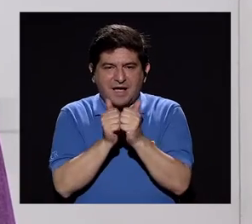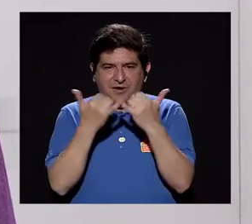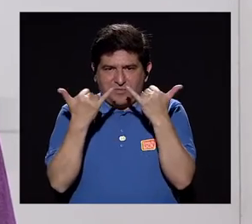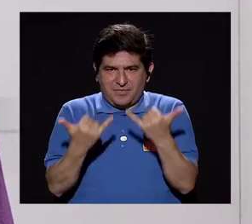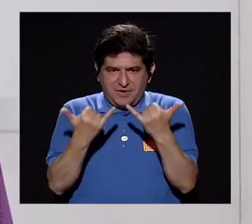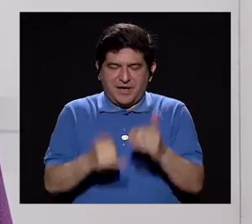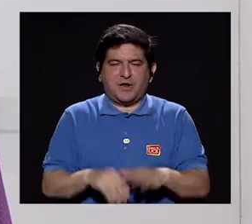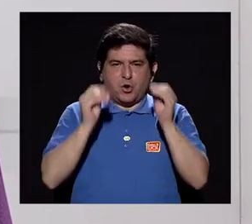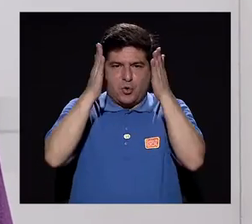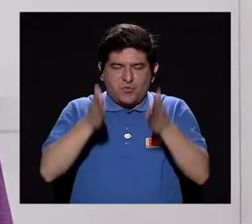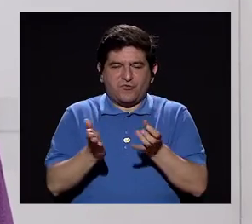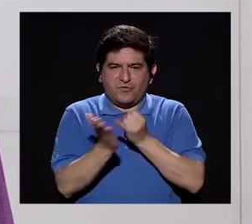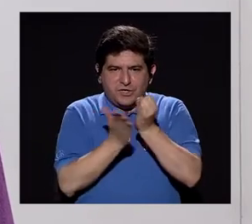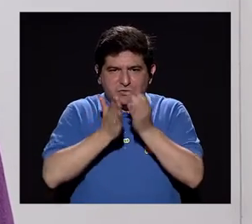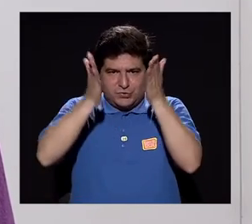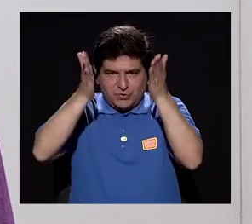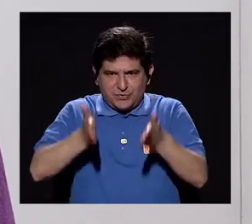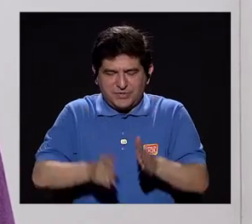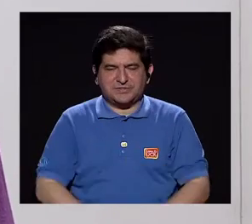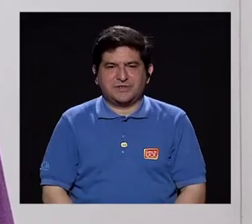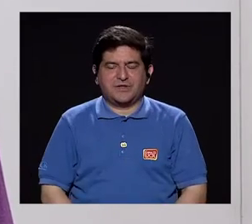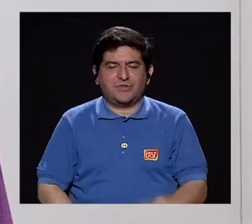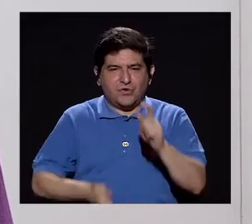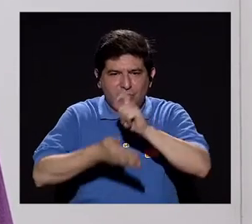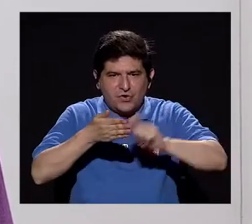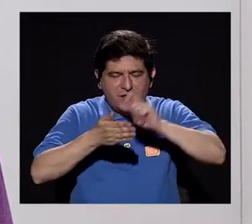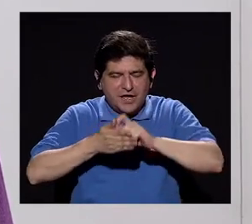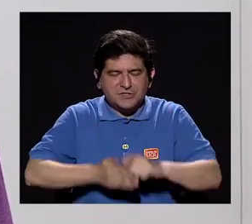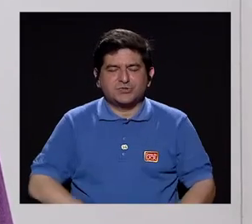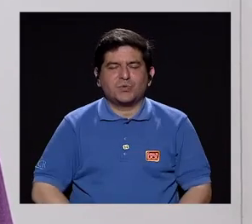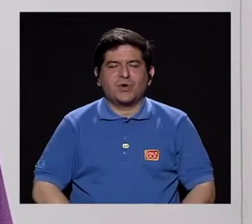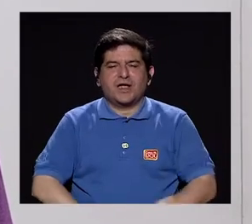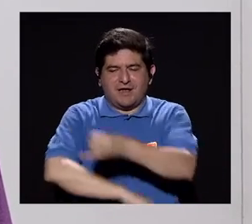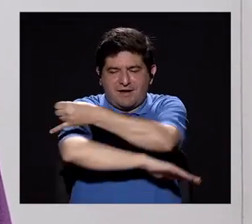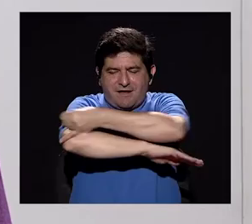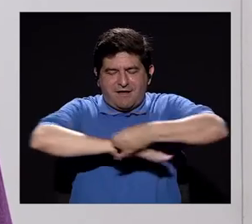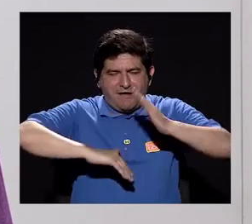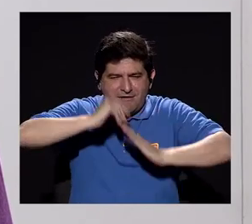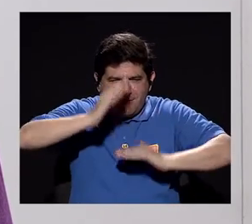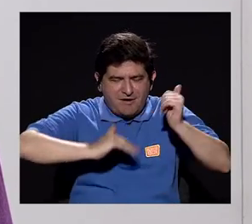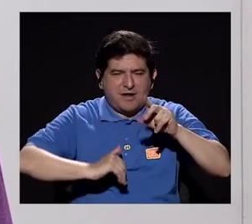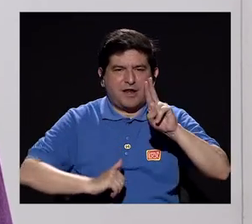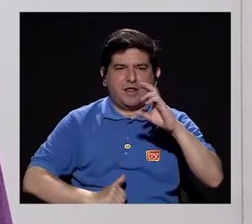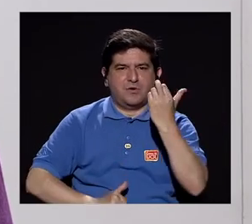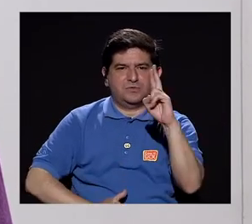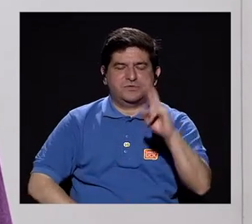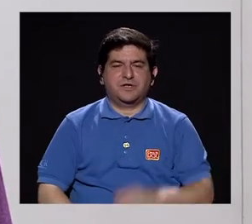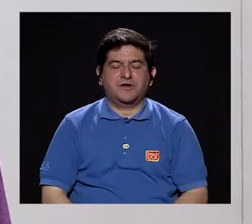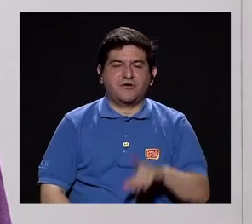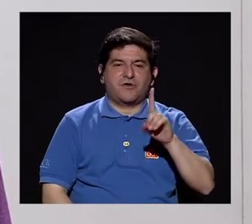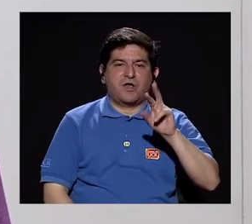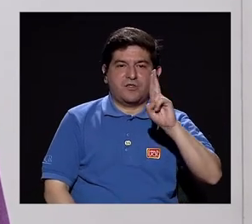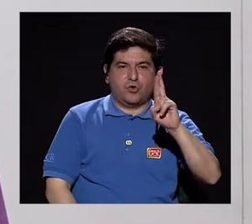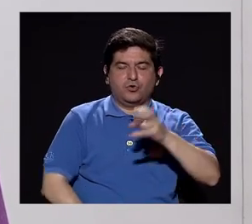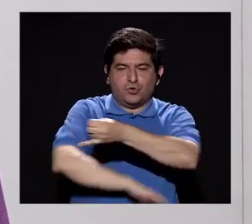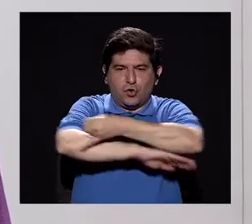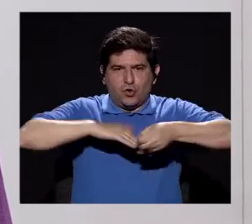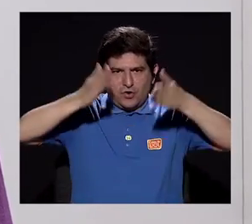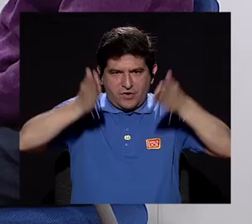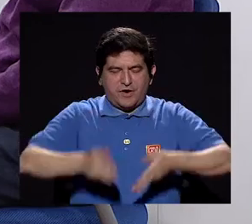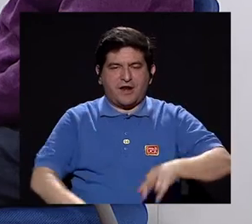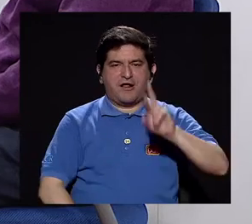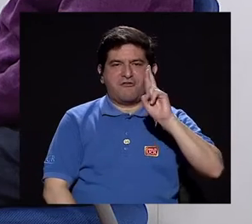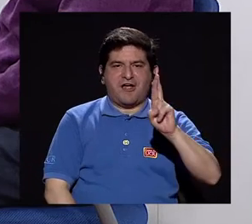acompaña el docente e investigador de la escuela ingeniería civil de la universidad de costa rica el doctor ingeniero